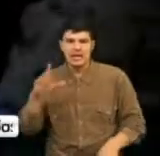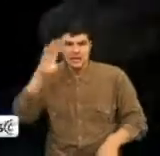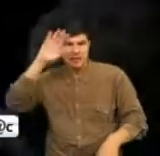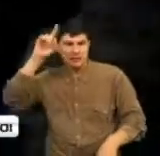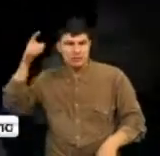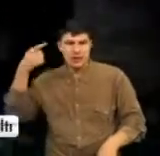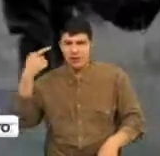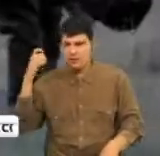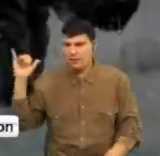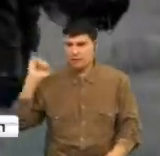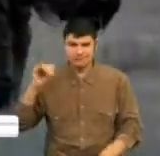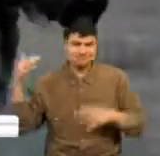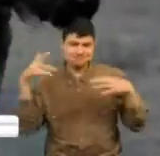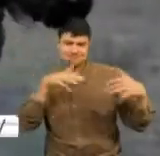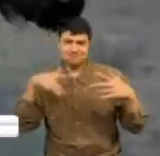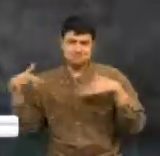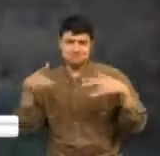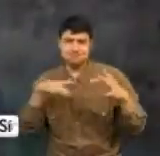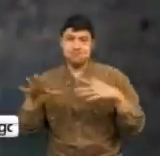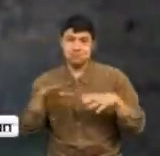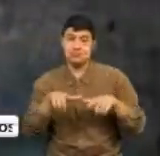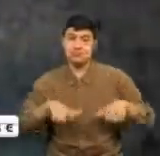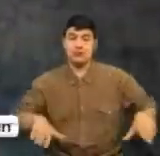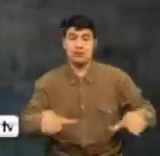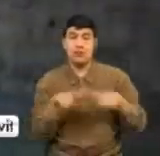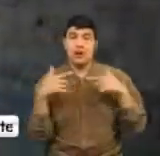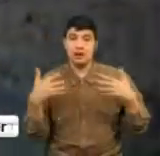y sangre las entrañas de esta tierra.